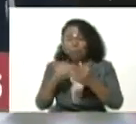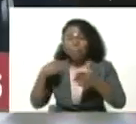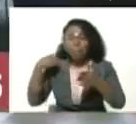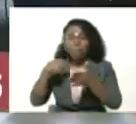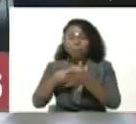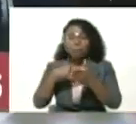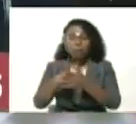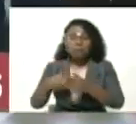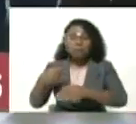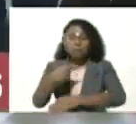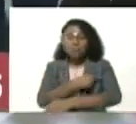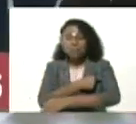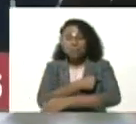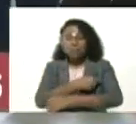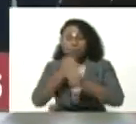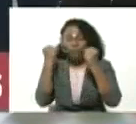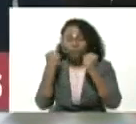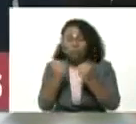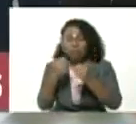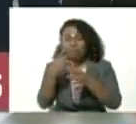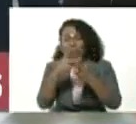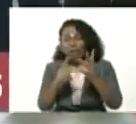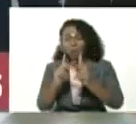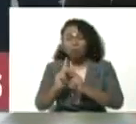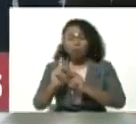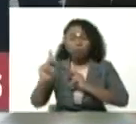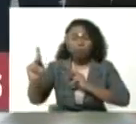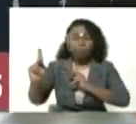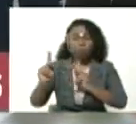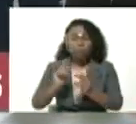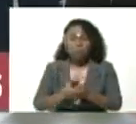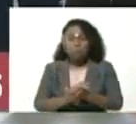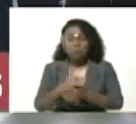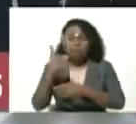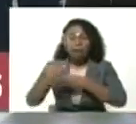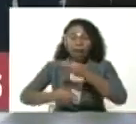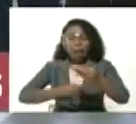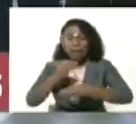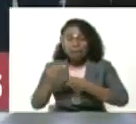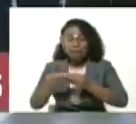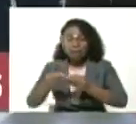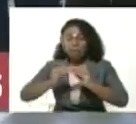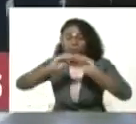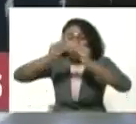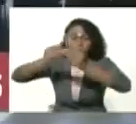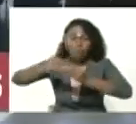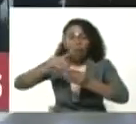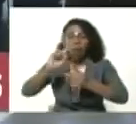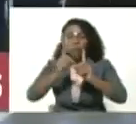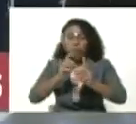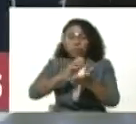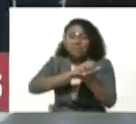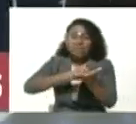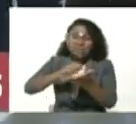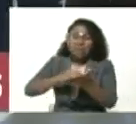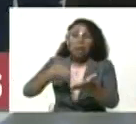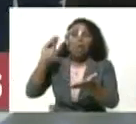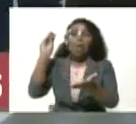afectada, herida en varios kilómetros. O sea que hay que hacer la carretera, en algunos casos casi de